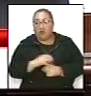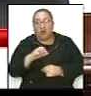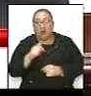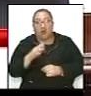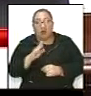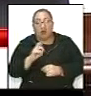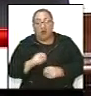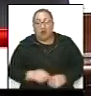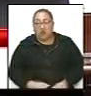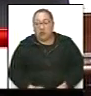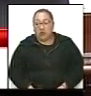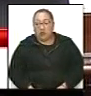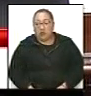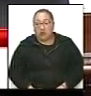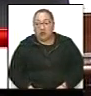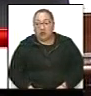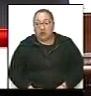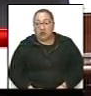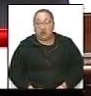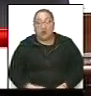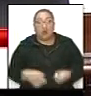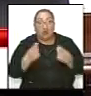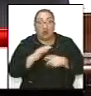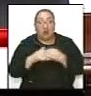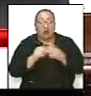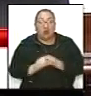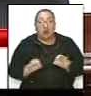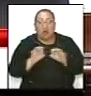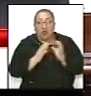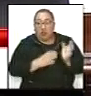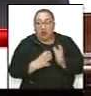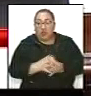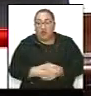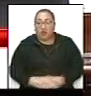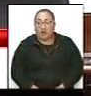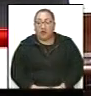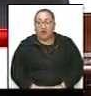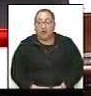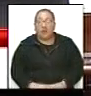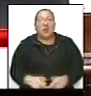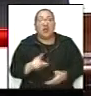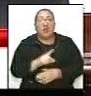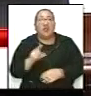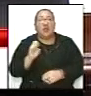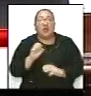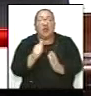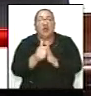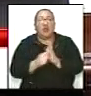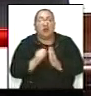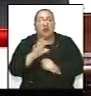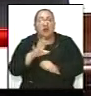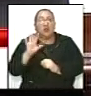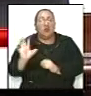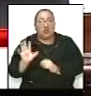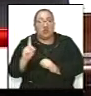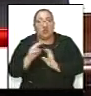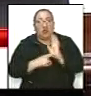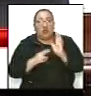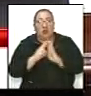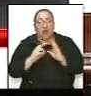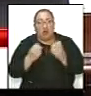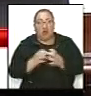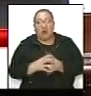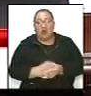Pablo. Conforme a la parte pertinente del literal E del artículo 55 del reglamento